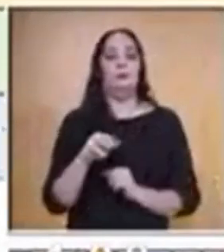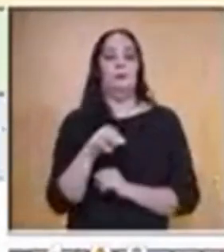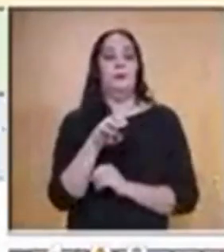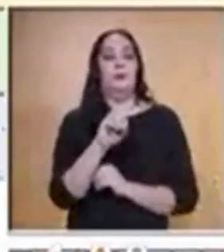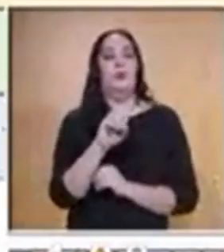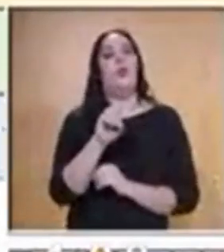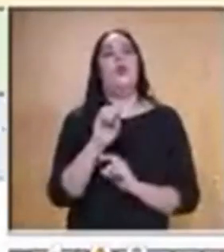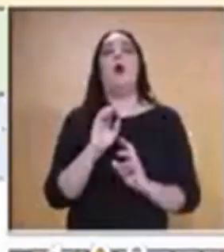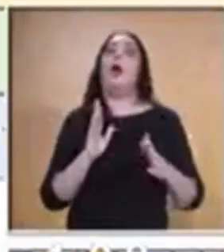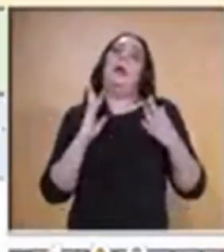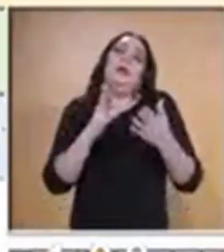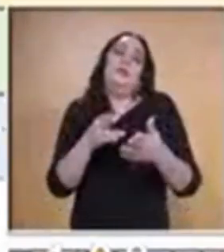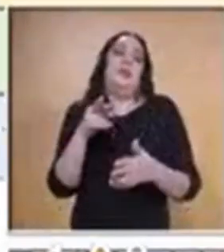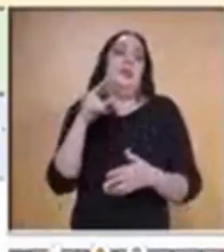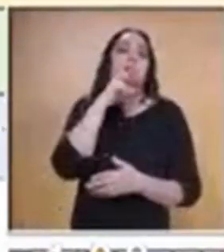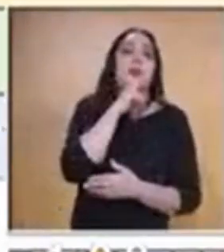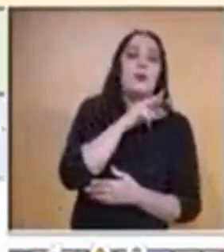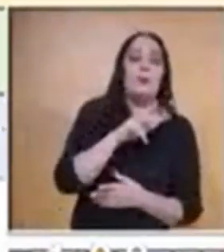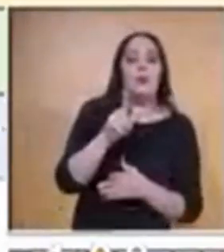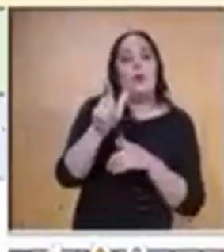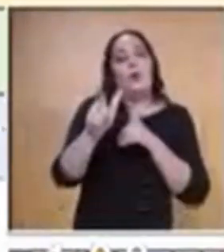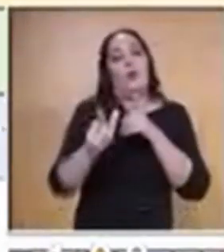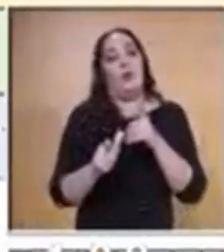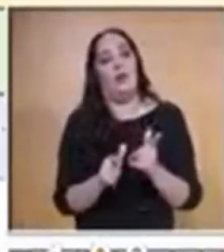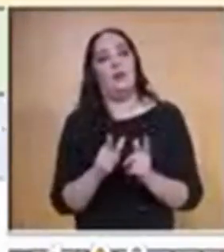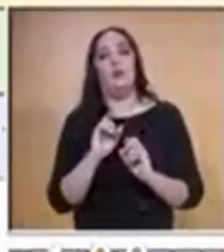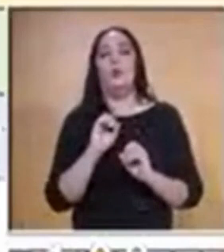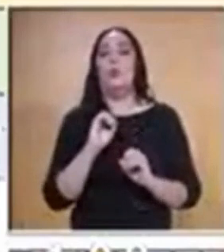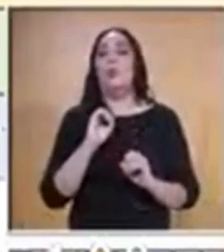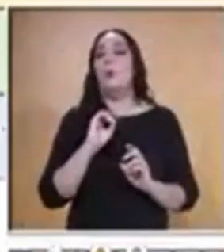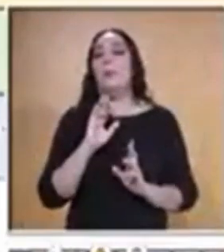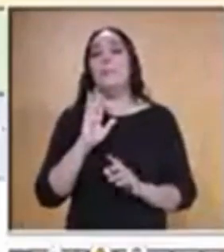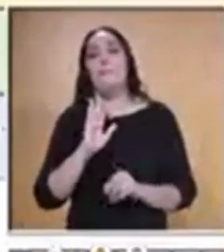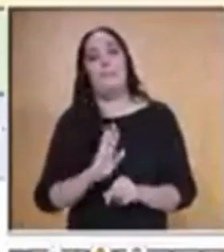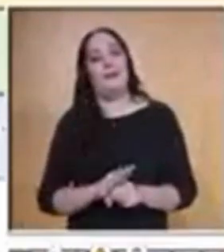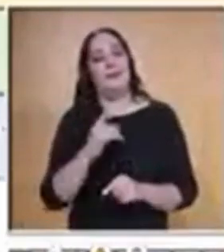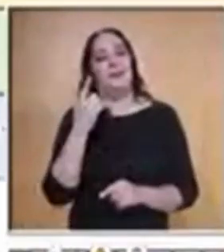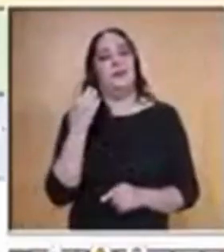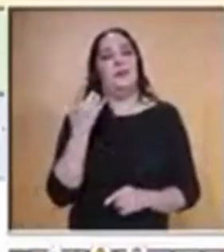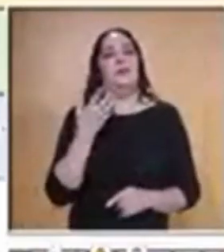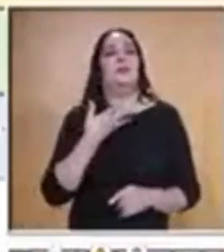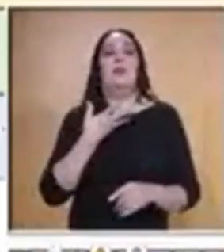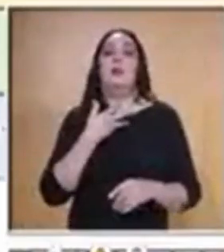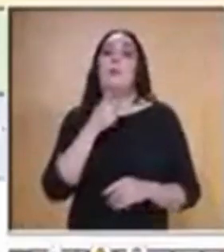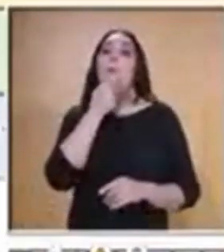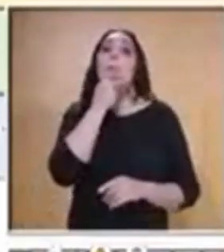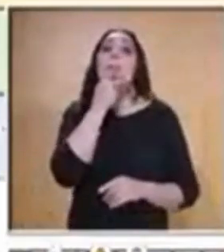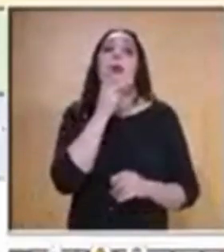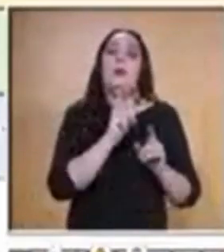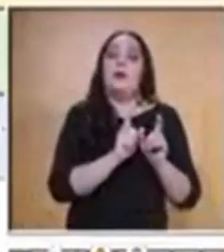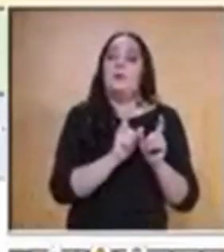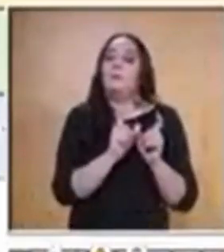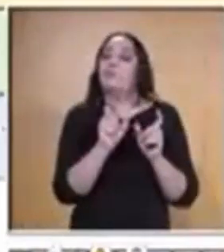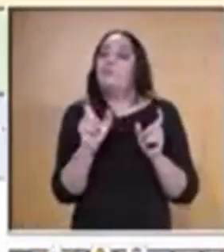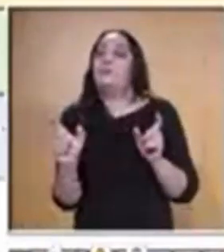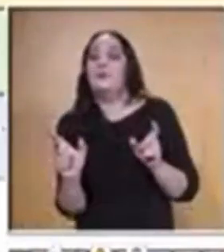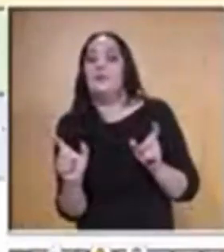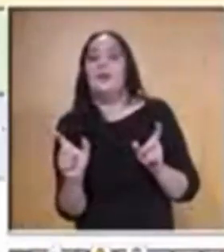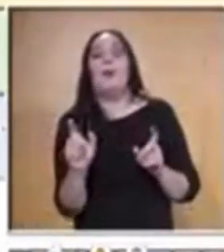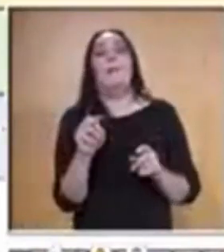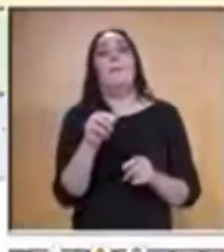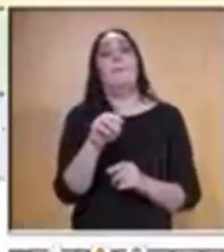así, rápido, lento y particularmente los que terminan en la terminación, perdón, la redundancia,